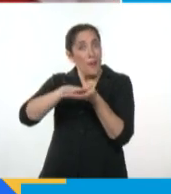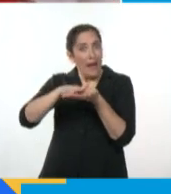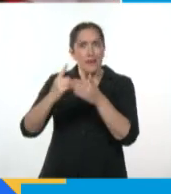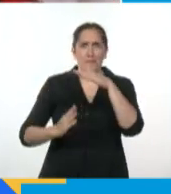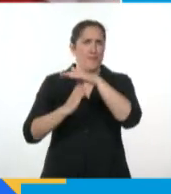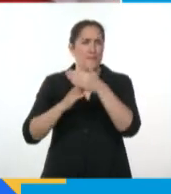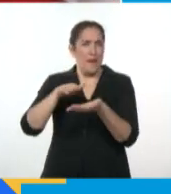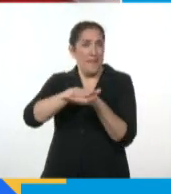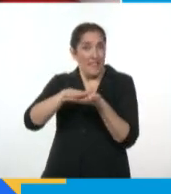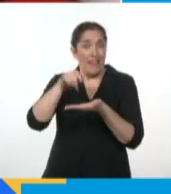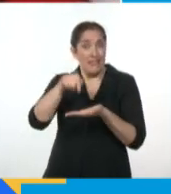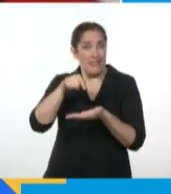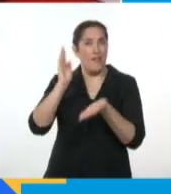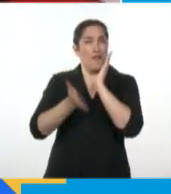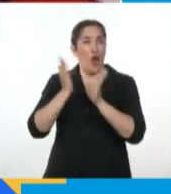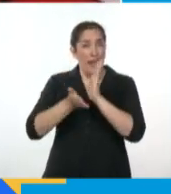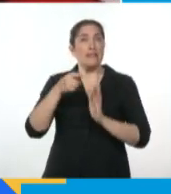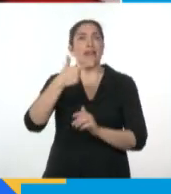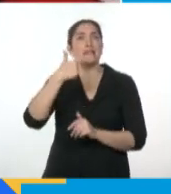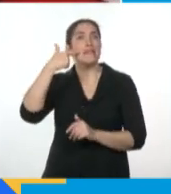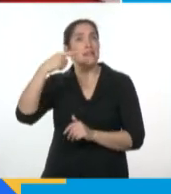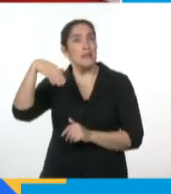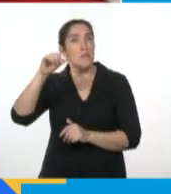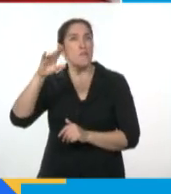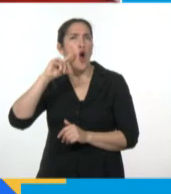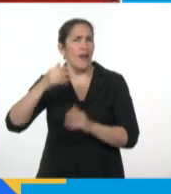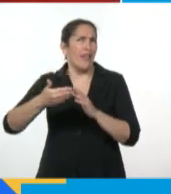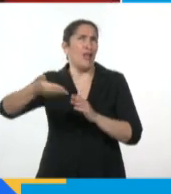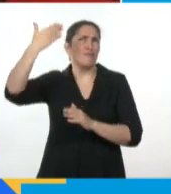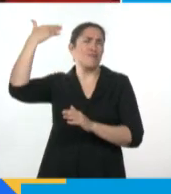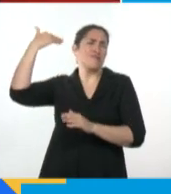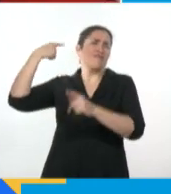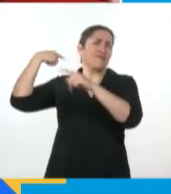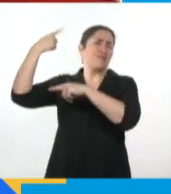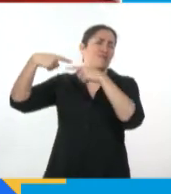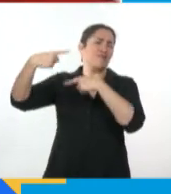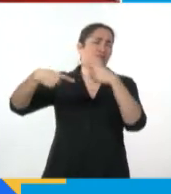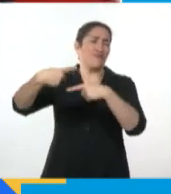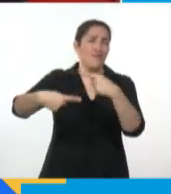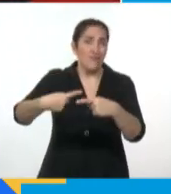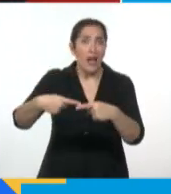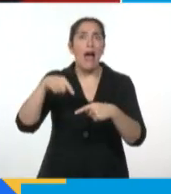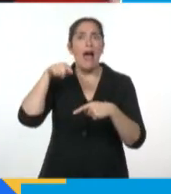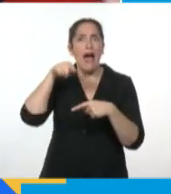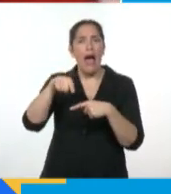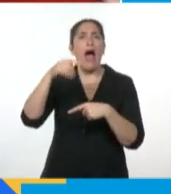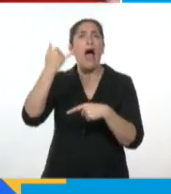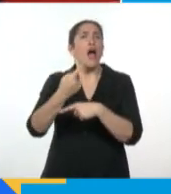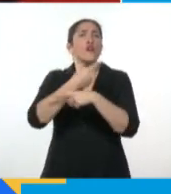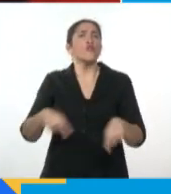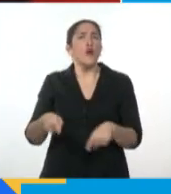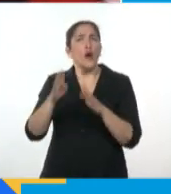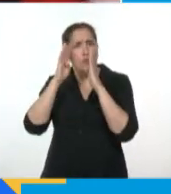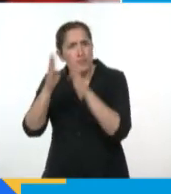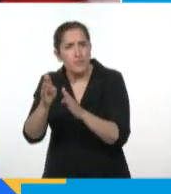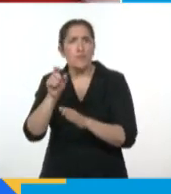violencia simbólica tan preexistente, que determina que hay funciones